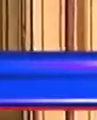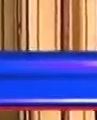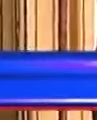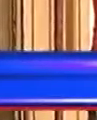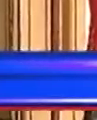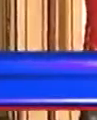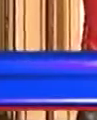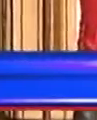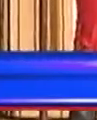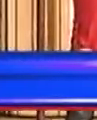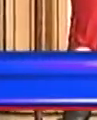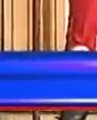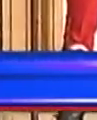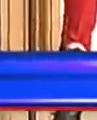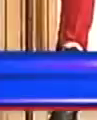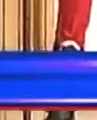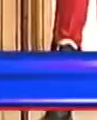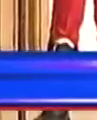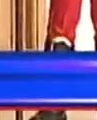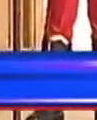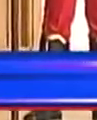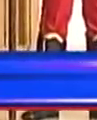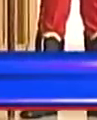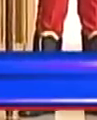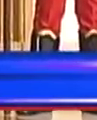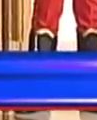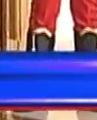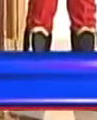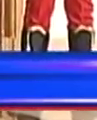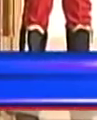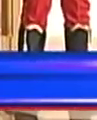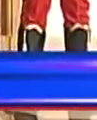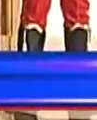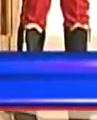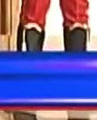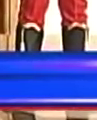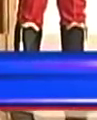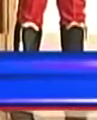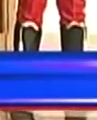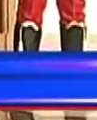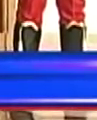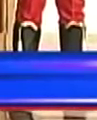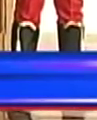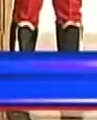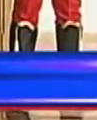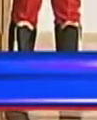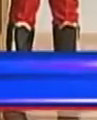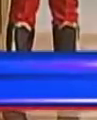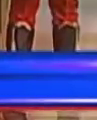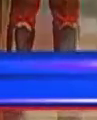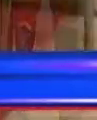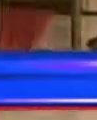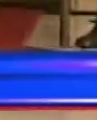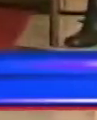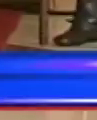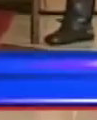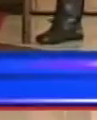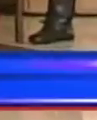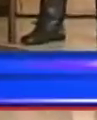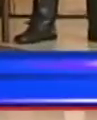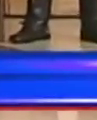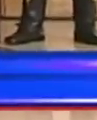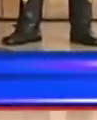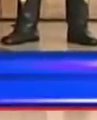como una jornada ampliamente democrática, en paz. Han visto el proceso bastante